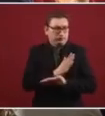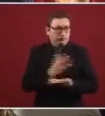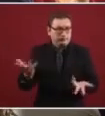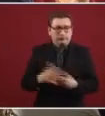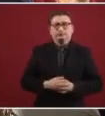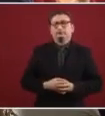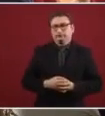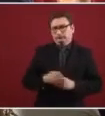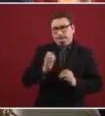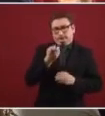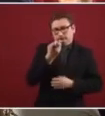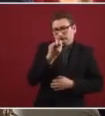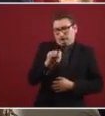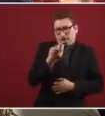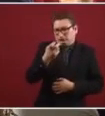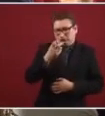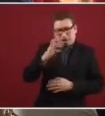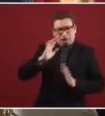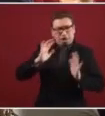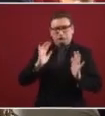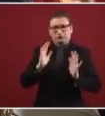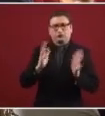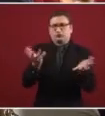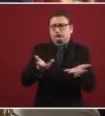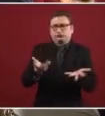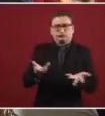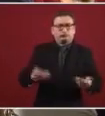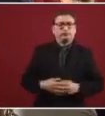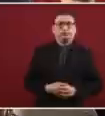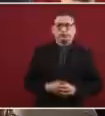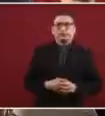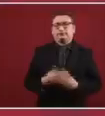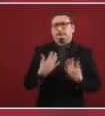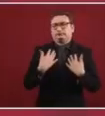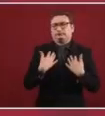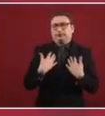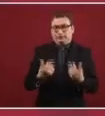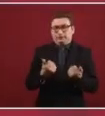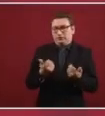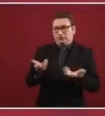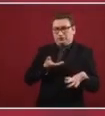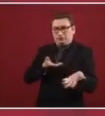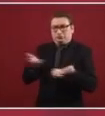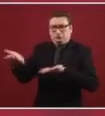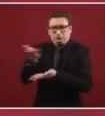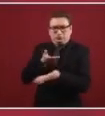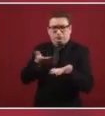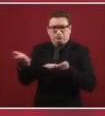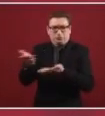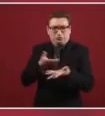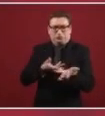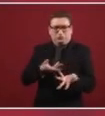En ese marco se entiende que hay cooperación